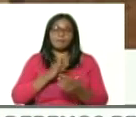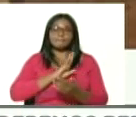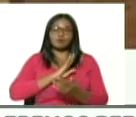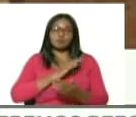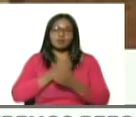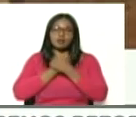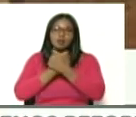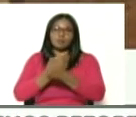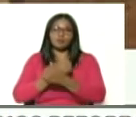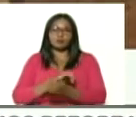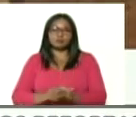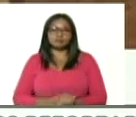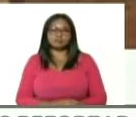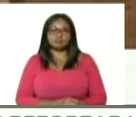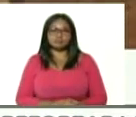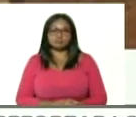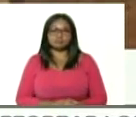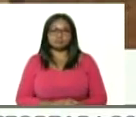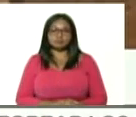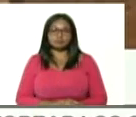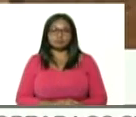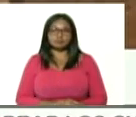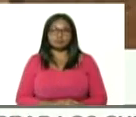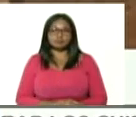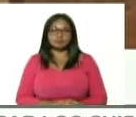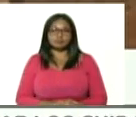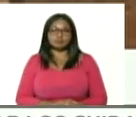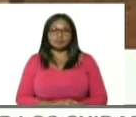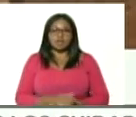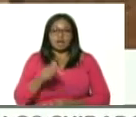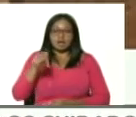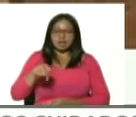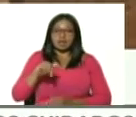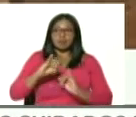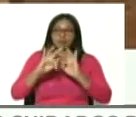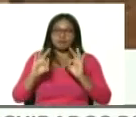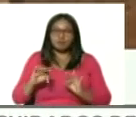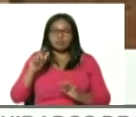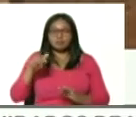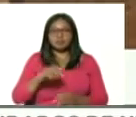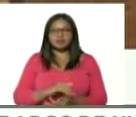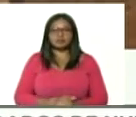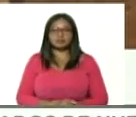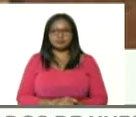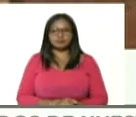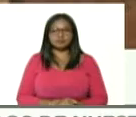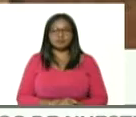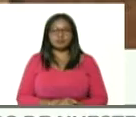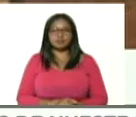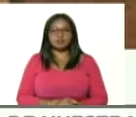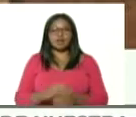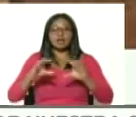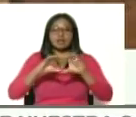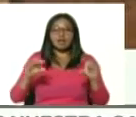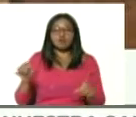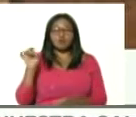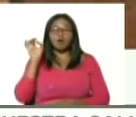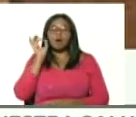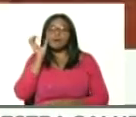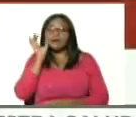Saludos a todos. Y aquí mismo, en Caño Amarillo, nuestros vecinos,